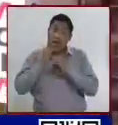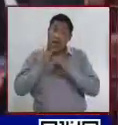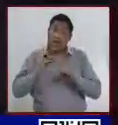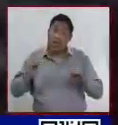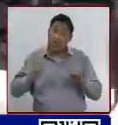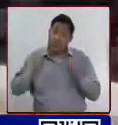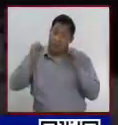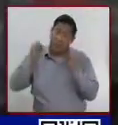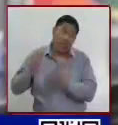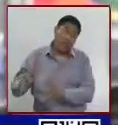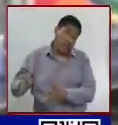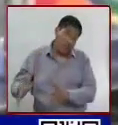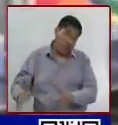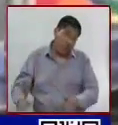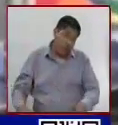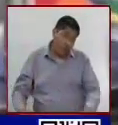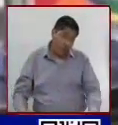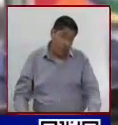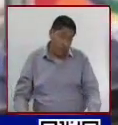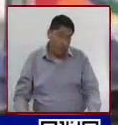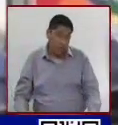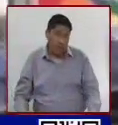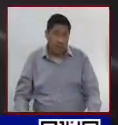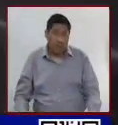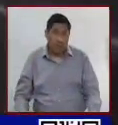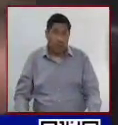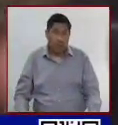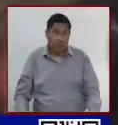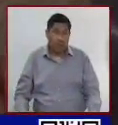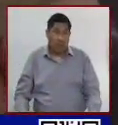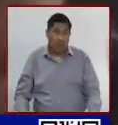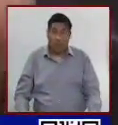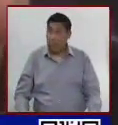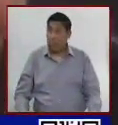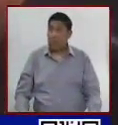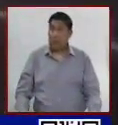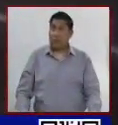casos de niños abandonados.